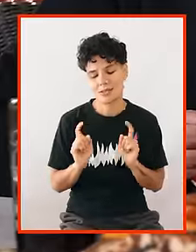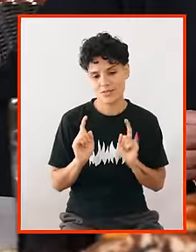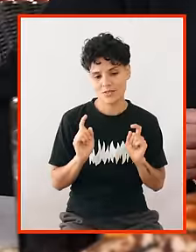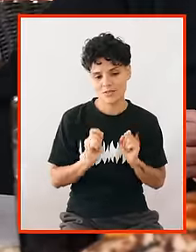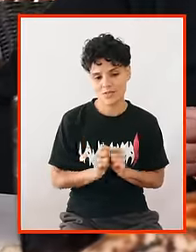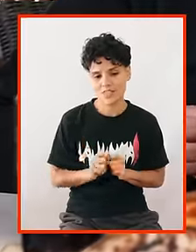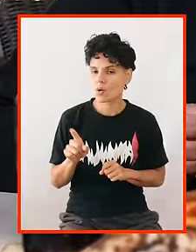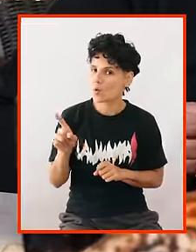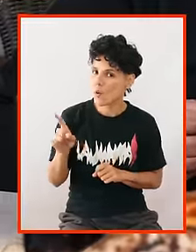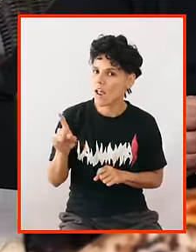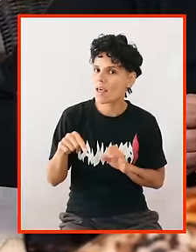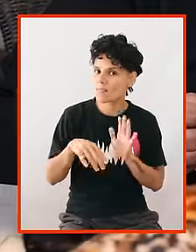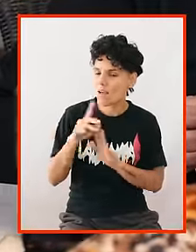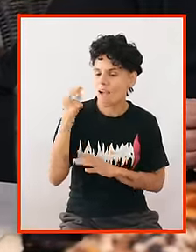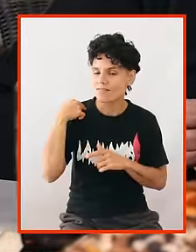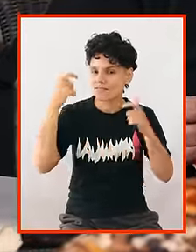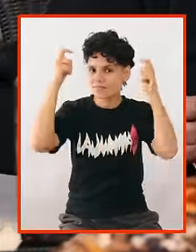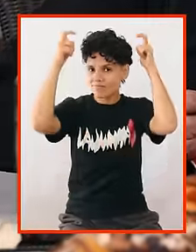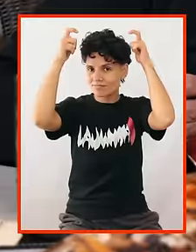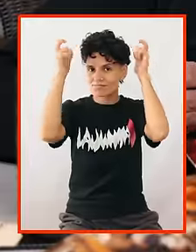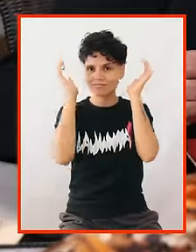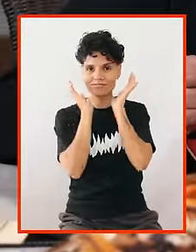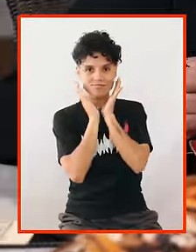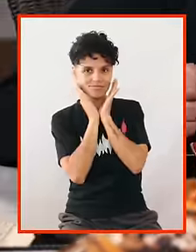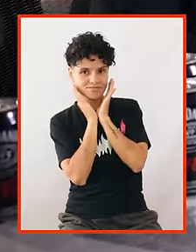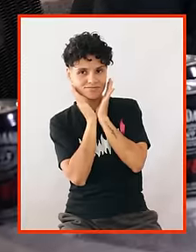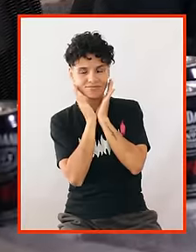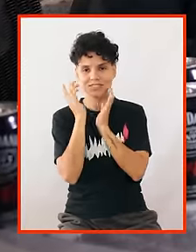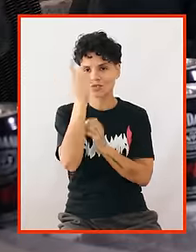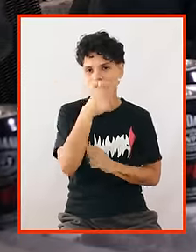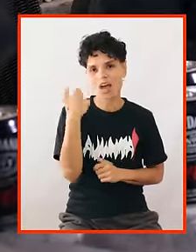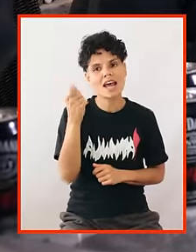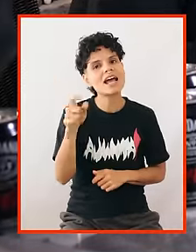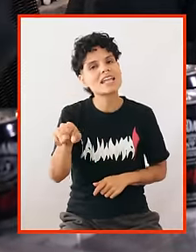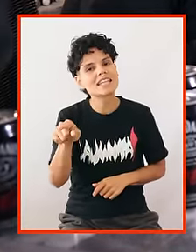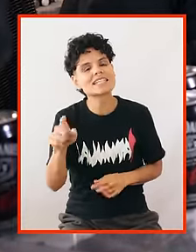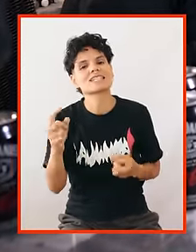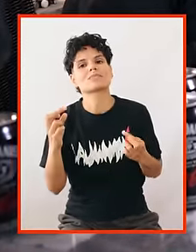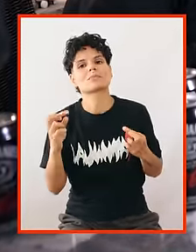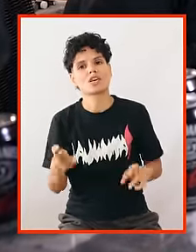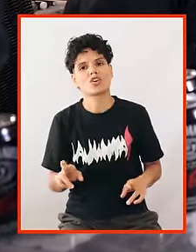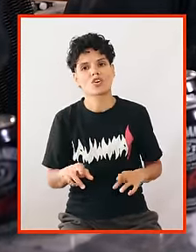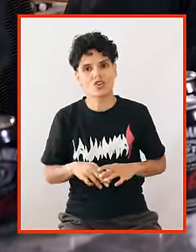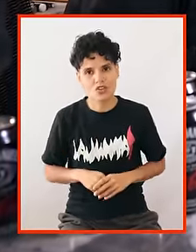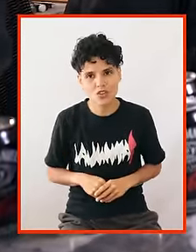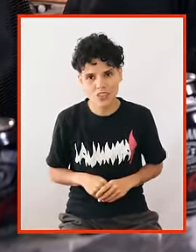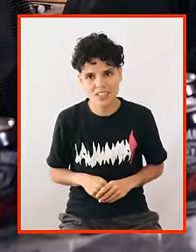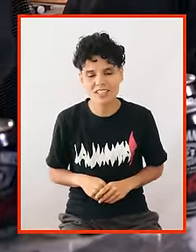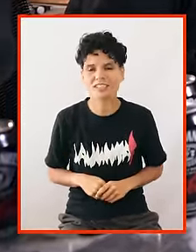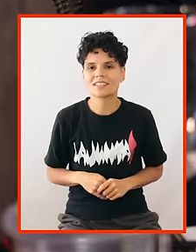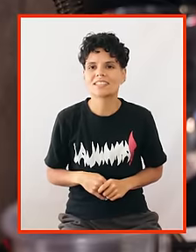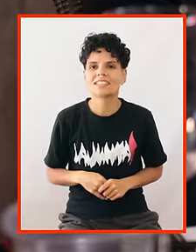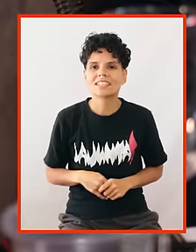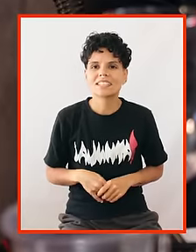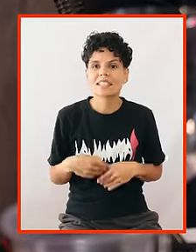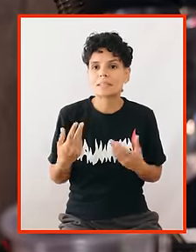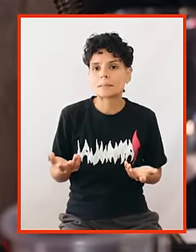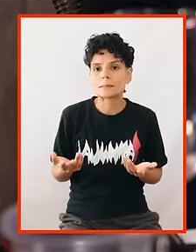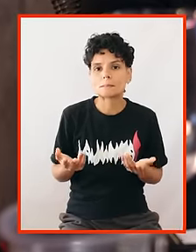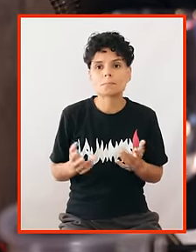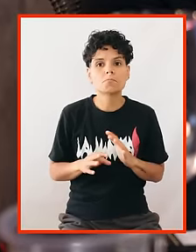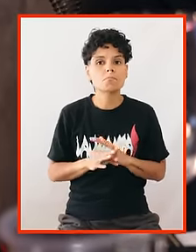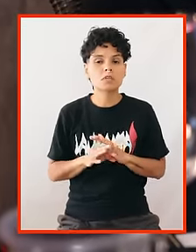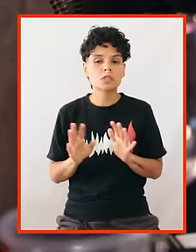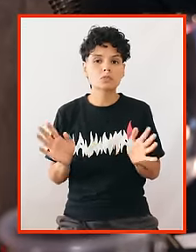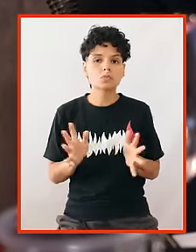Mira, y el que tiene más cara de bueno, ¿ah? De igual tiro, ¿ah? Sí, son los peores. Y sí,